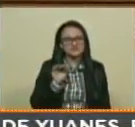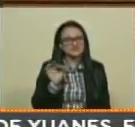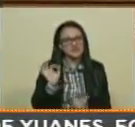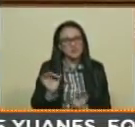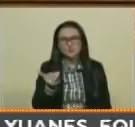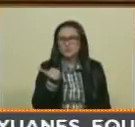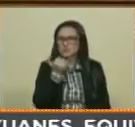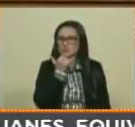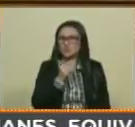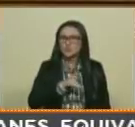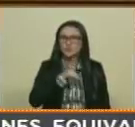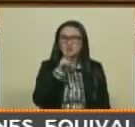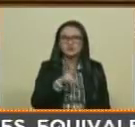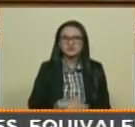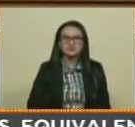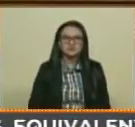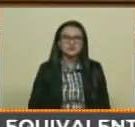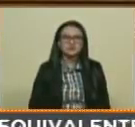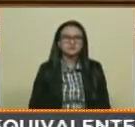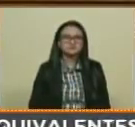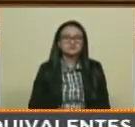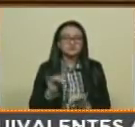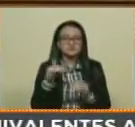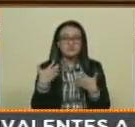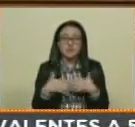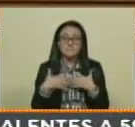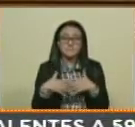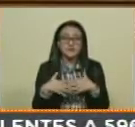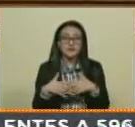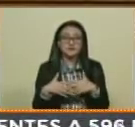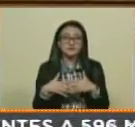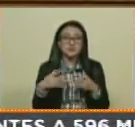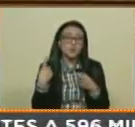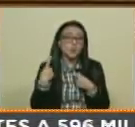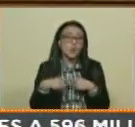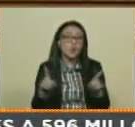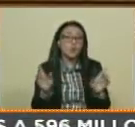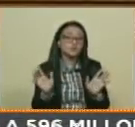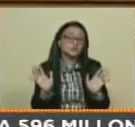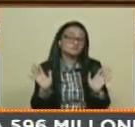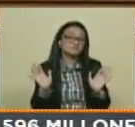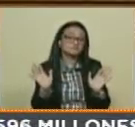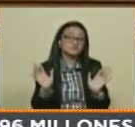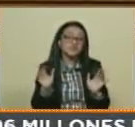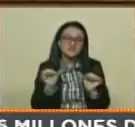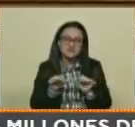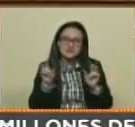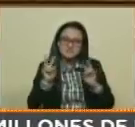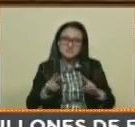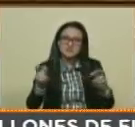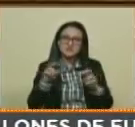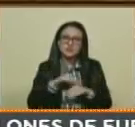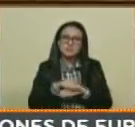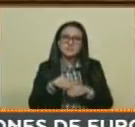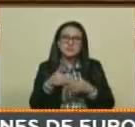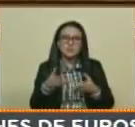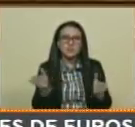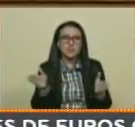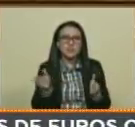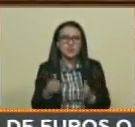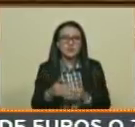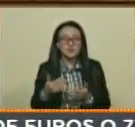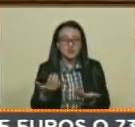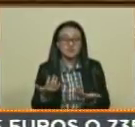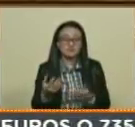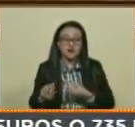Estas mismas empresas u otras, eso es parte entonces de la investigación que este Ministerio Público